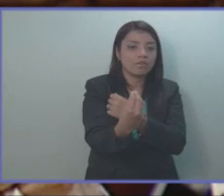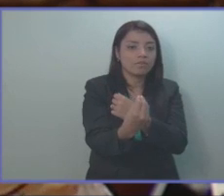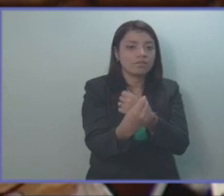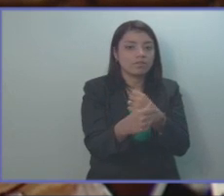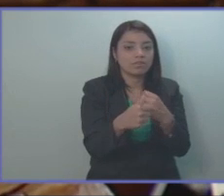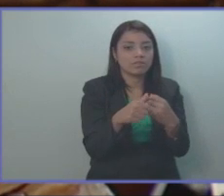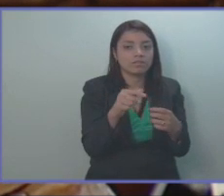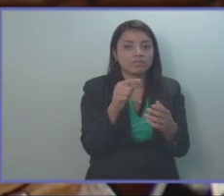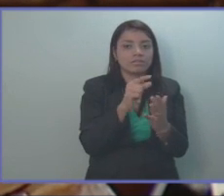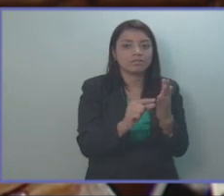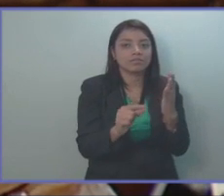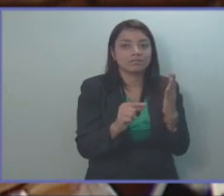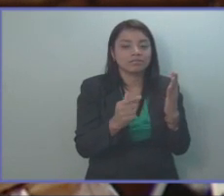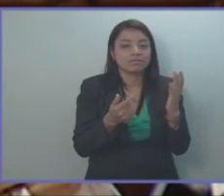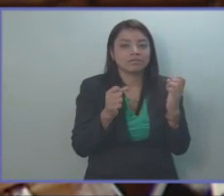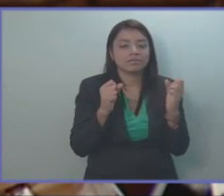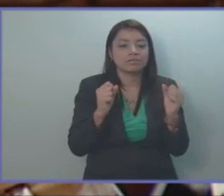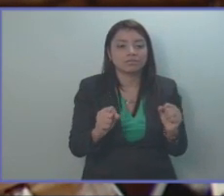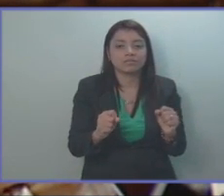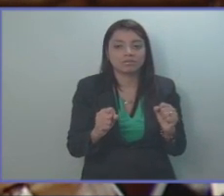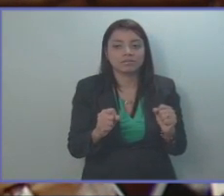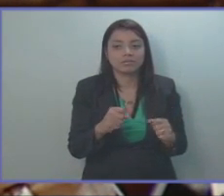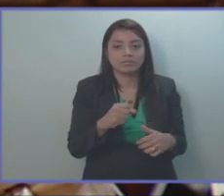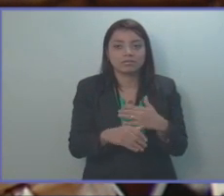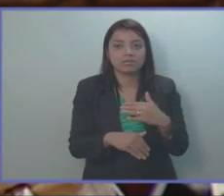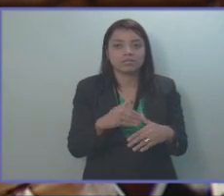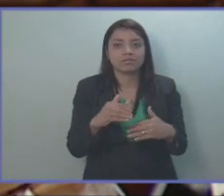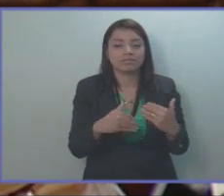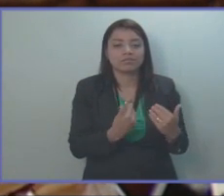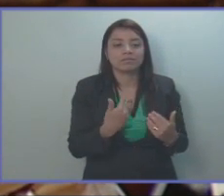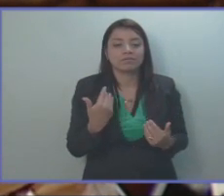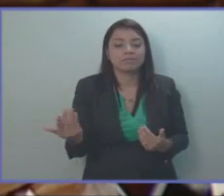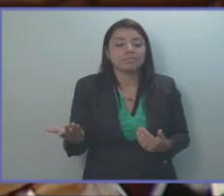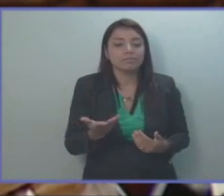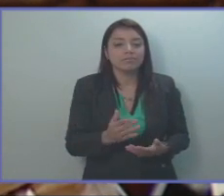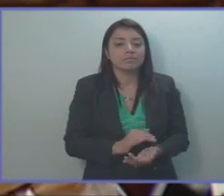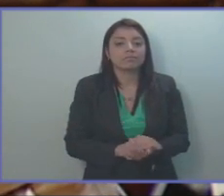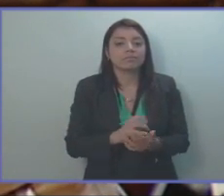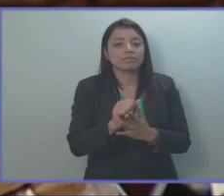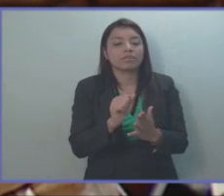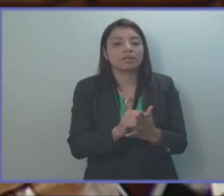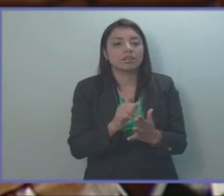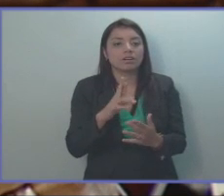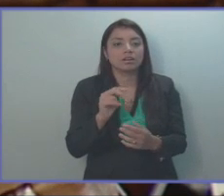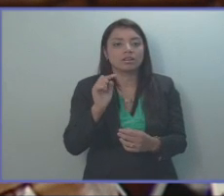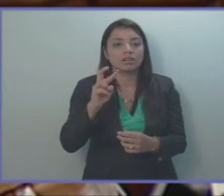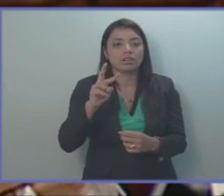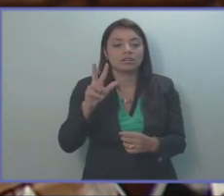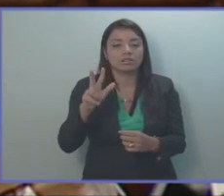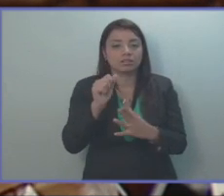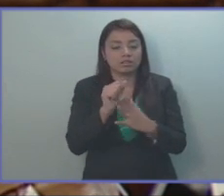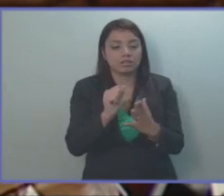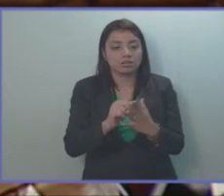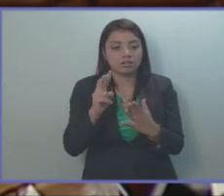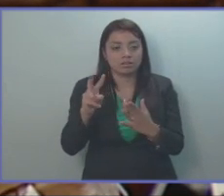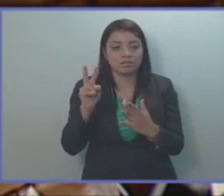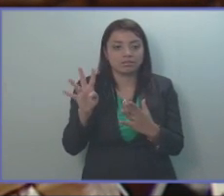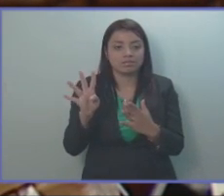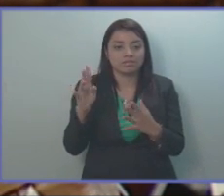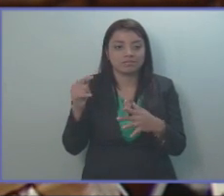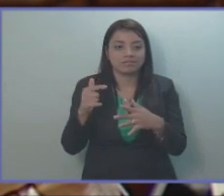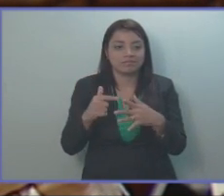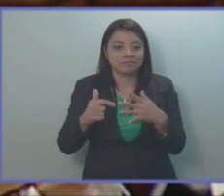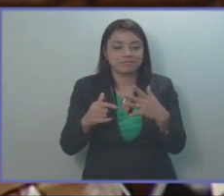anterior, se estará sujeto al procedimiento establecido en los artículos 23 y 24 de la presente